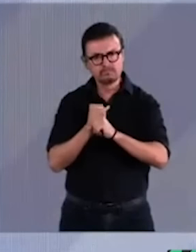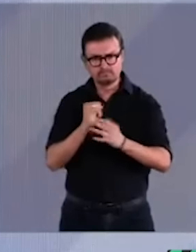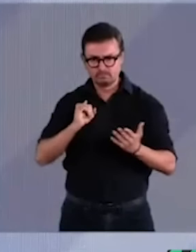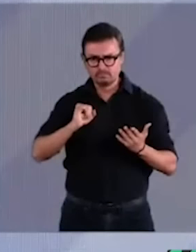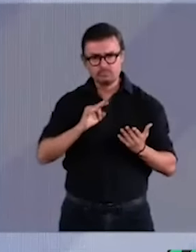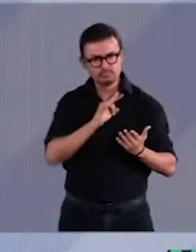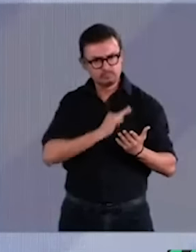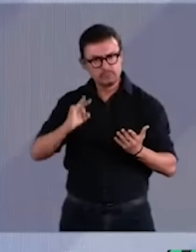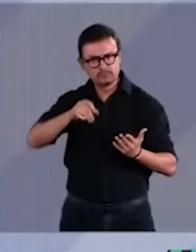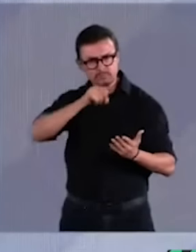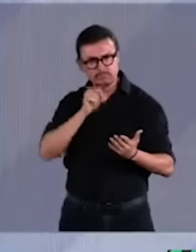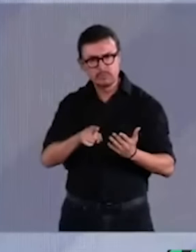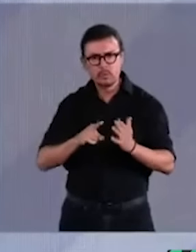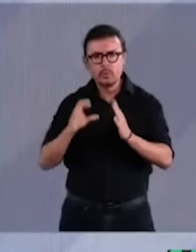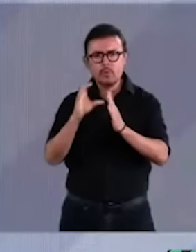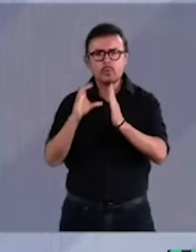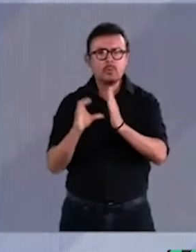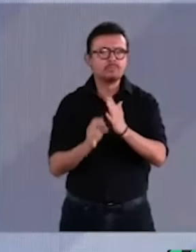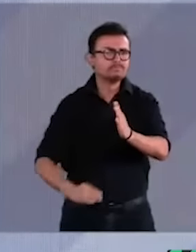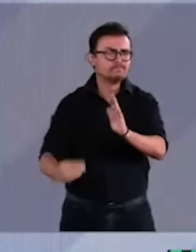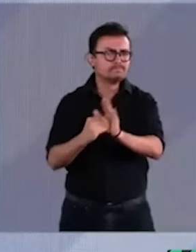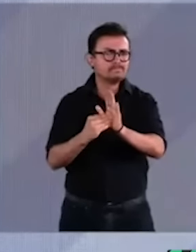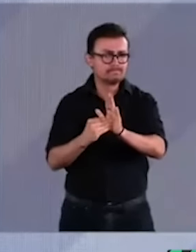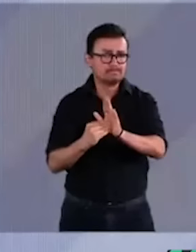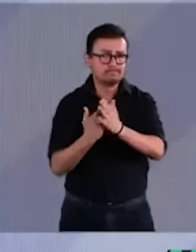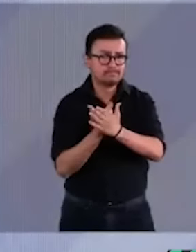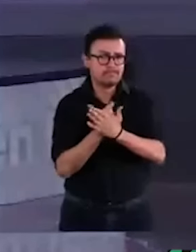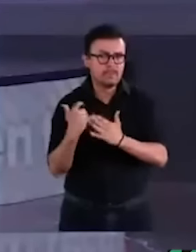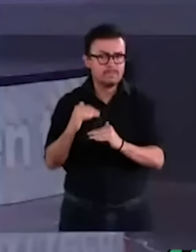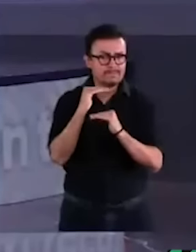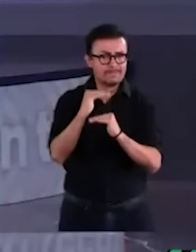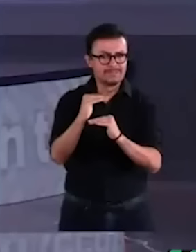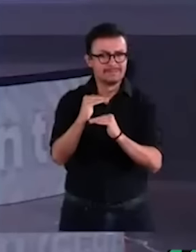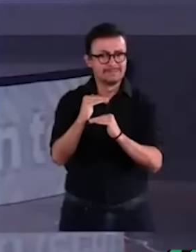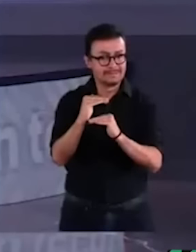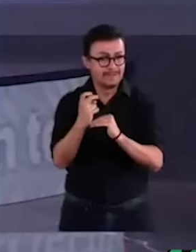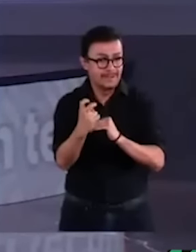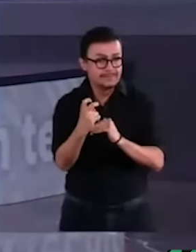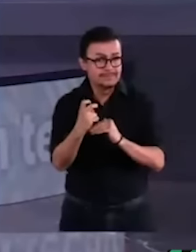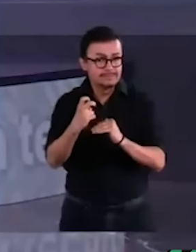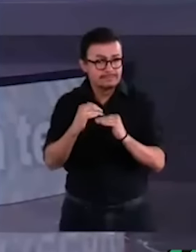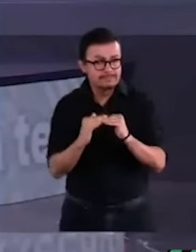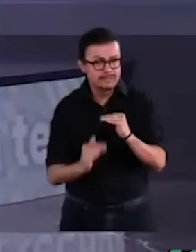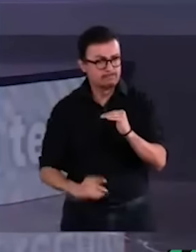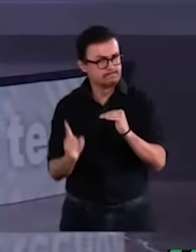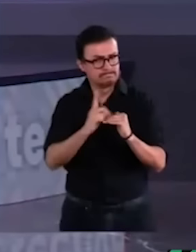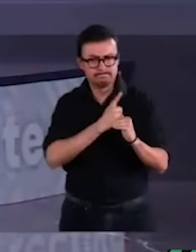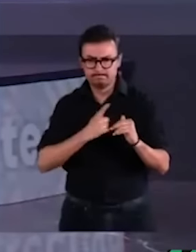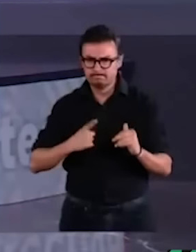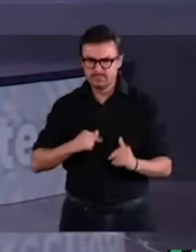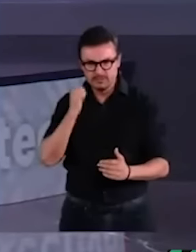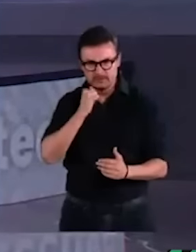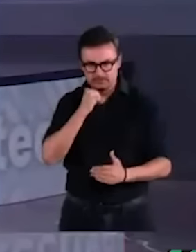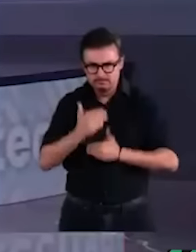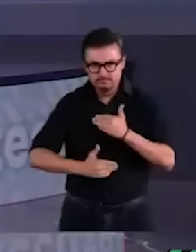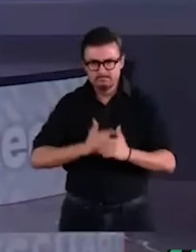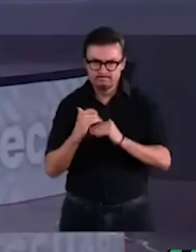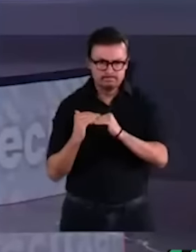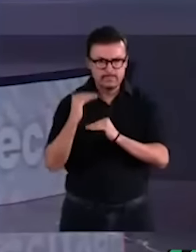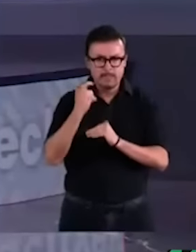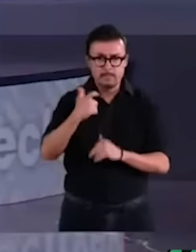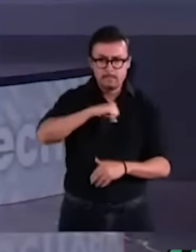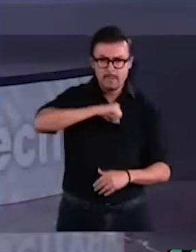a la Constitución que el salario mínimo nunca caiga más, que siempre aumente por encima de la inflación. Bueno,